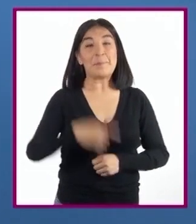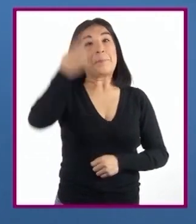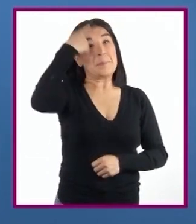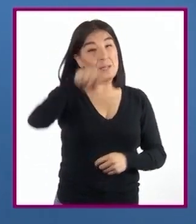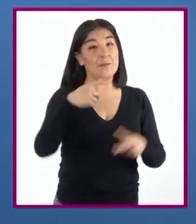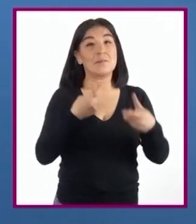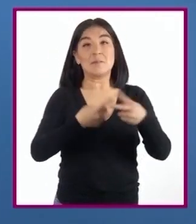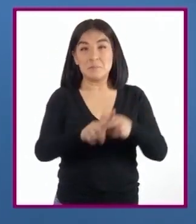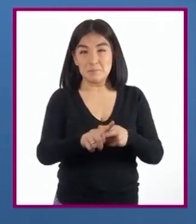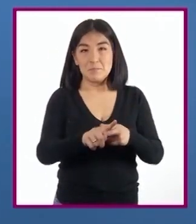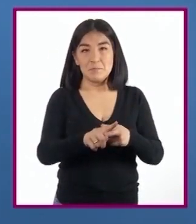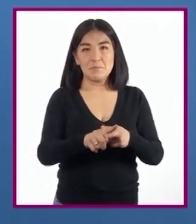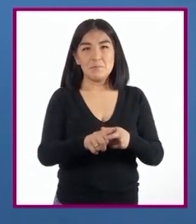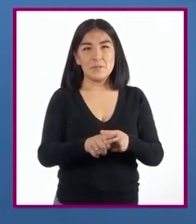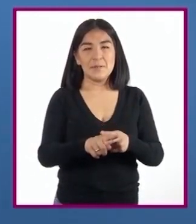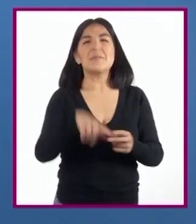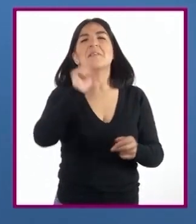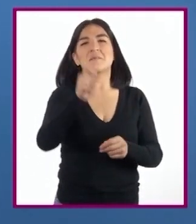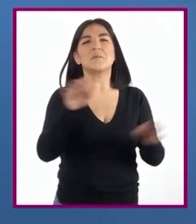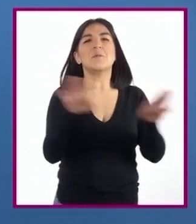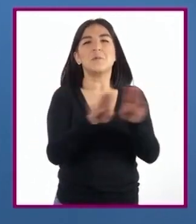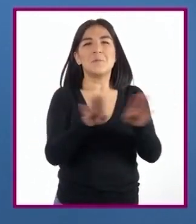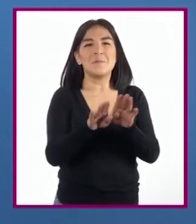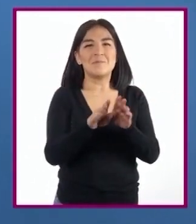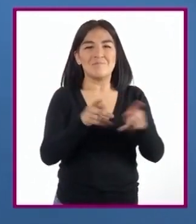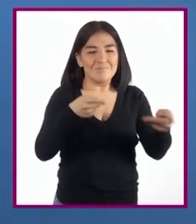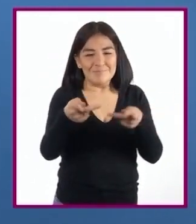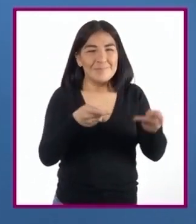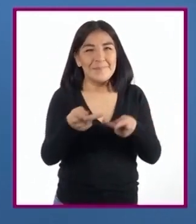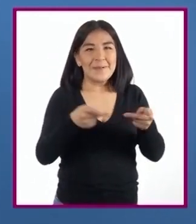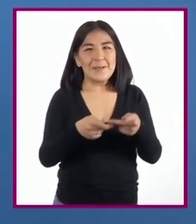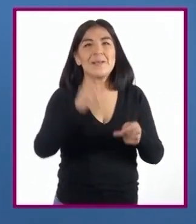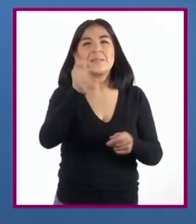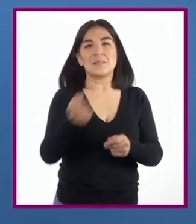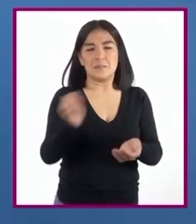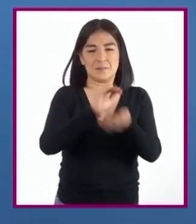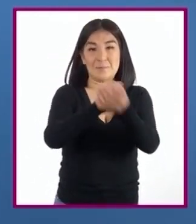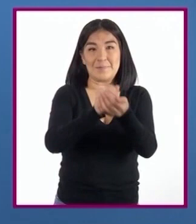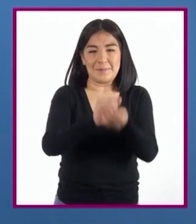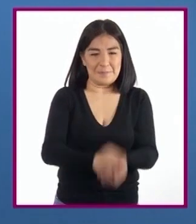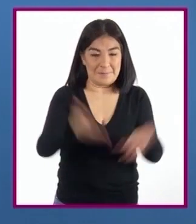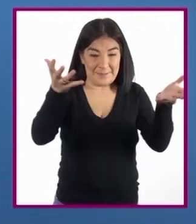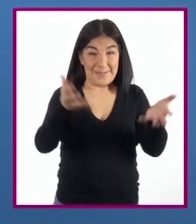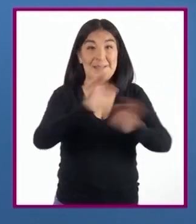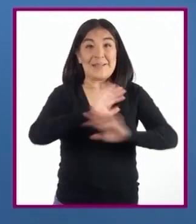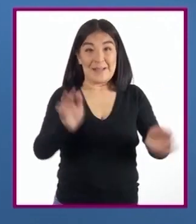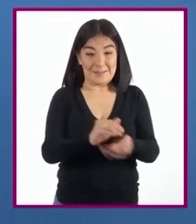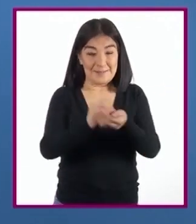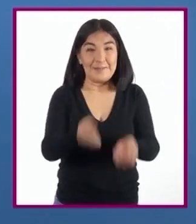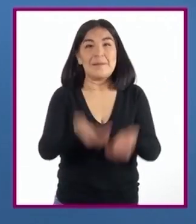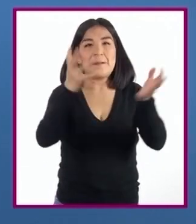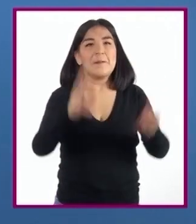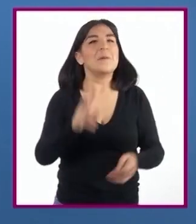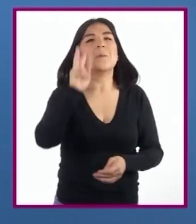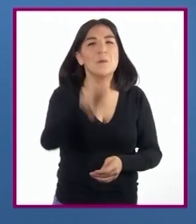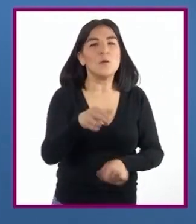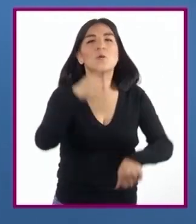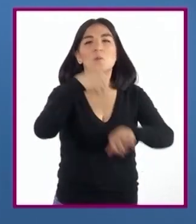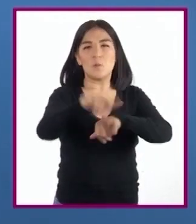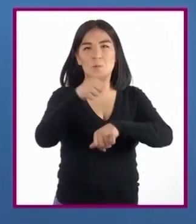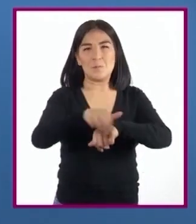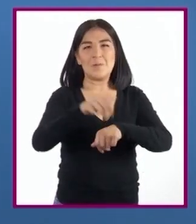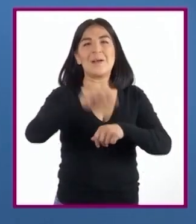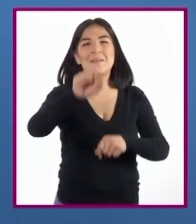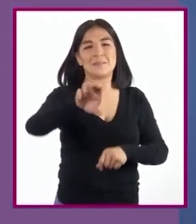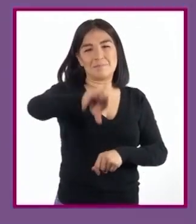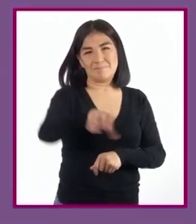comenzar, trabajemos con el experimento aleatorio, lanzar un dado y observar el número de la cara que cae hacia